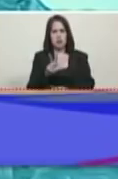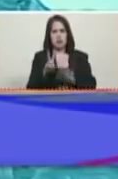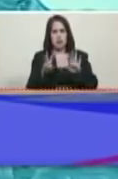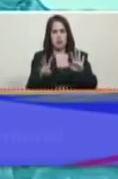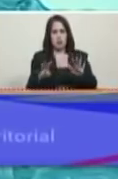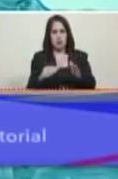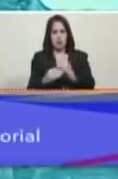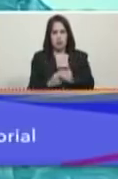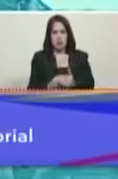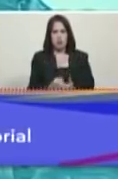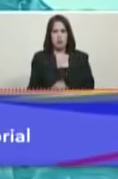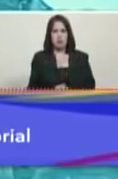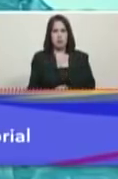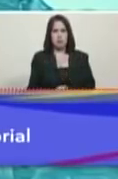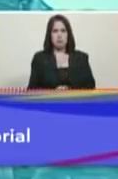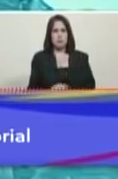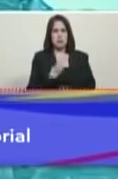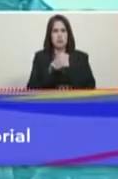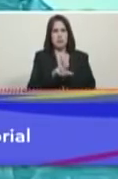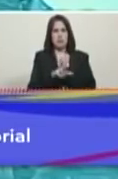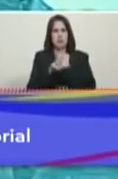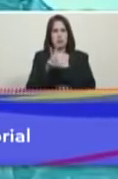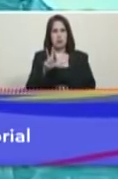8.839.606 hombres.